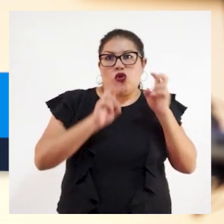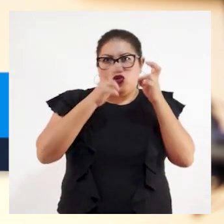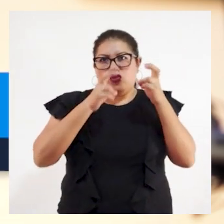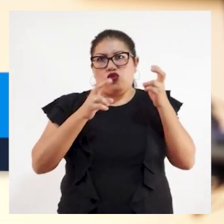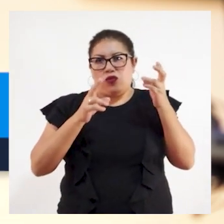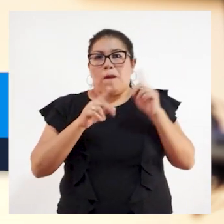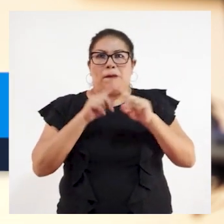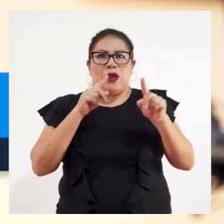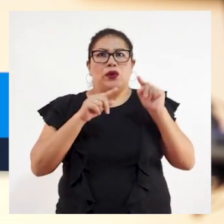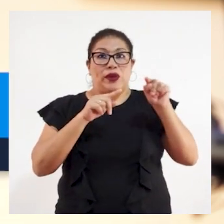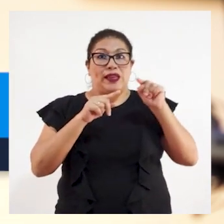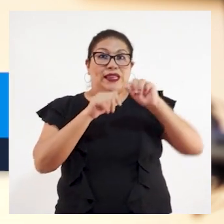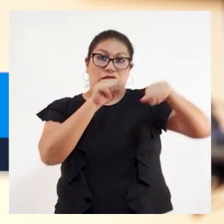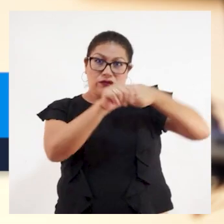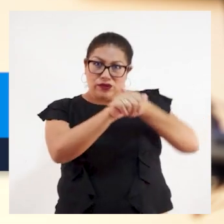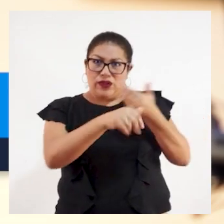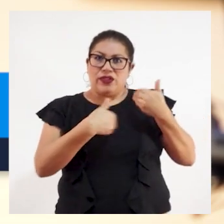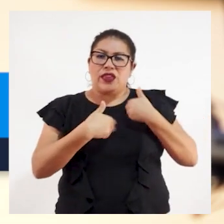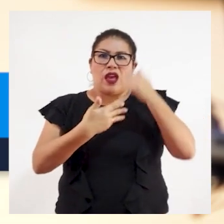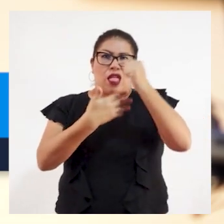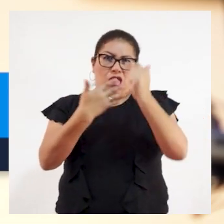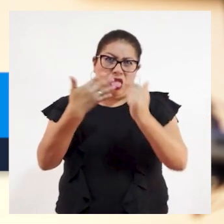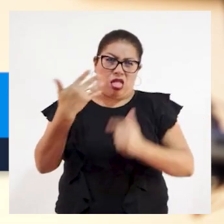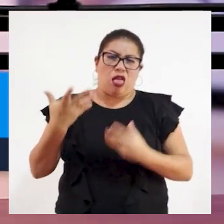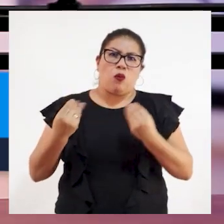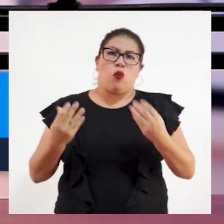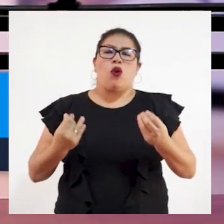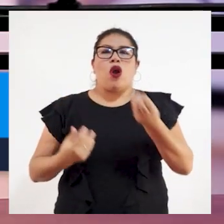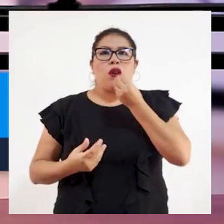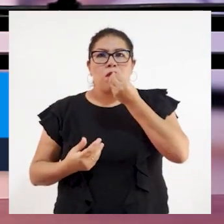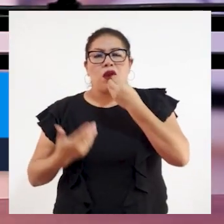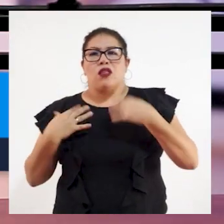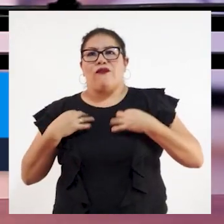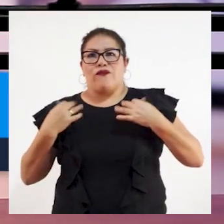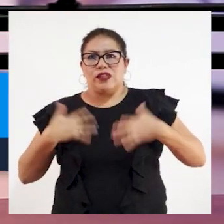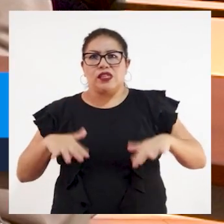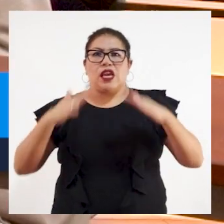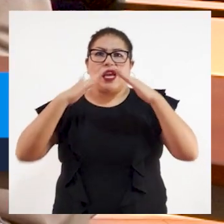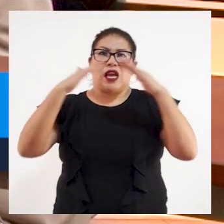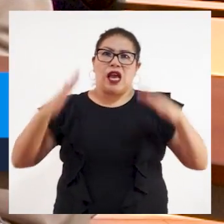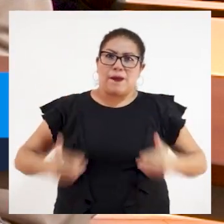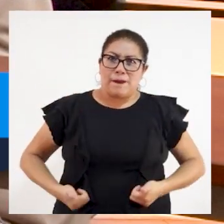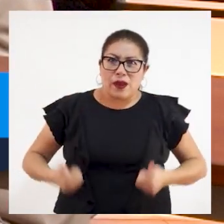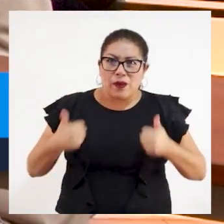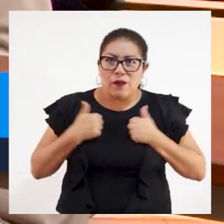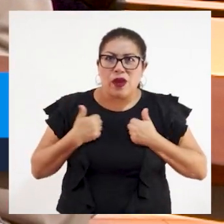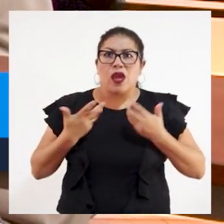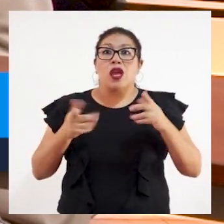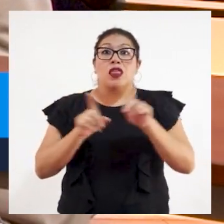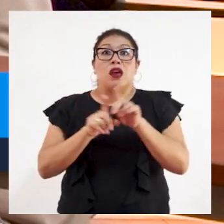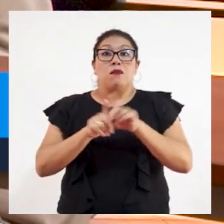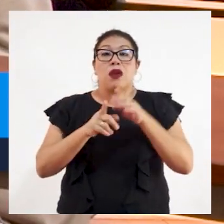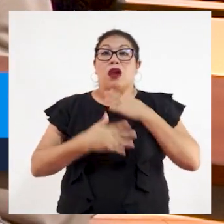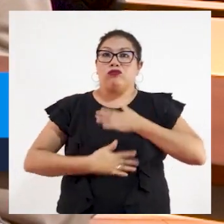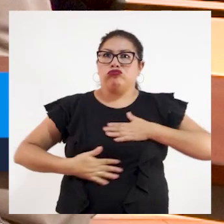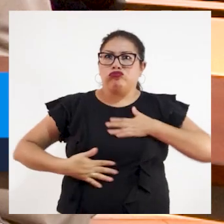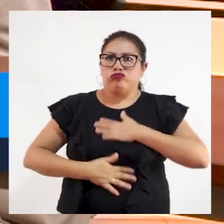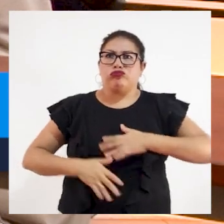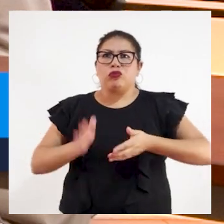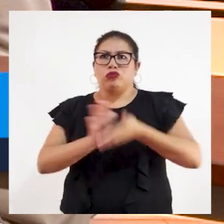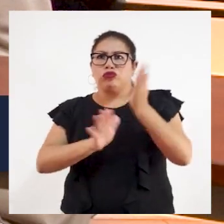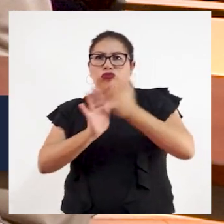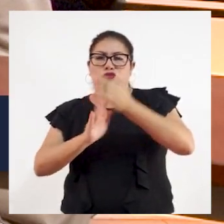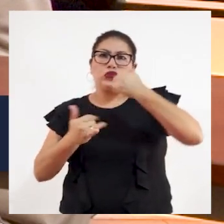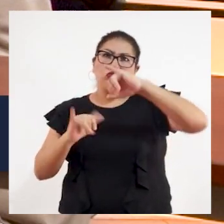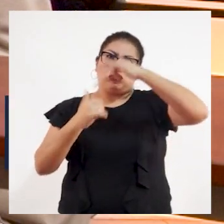conjunto de derechos. Alimentos, vestimenta, vivienda, todo. Así es, recreación, que es un derecho, por